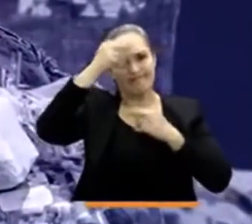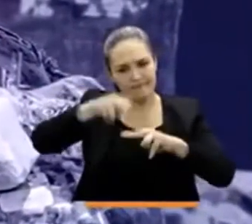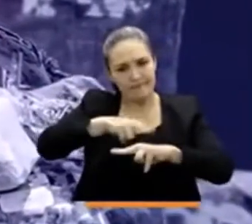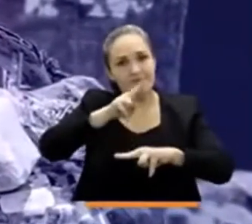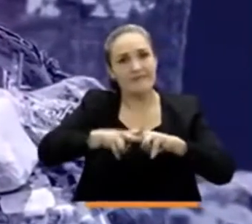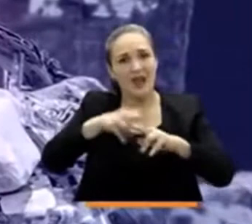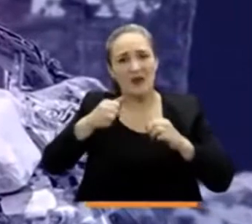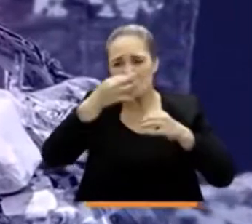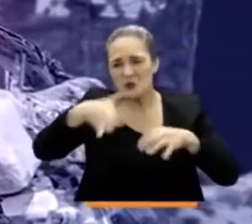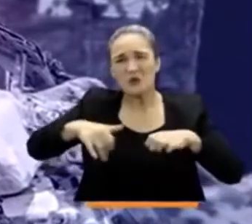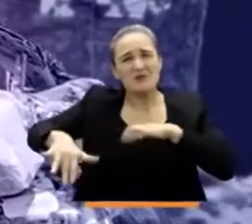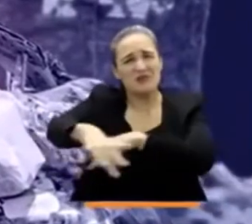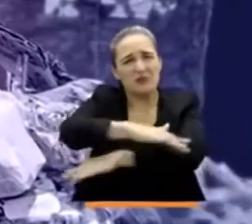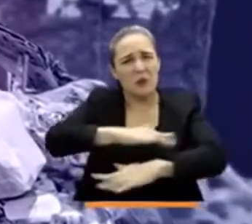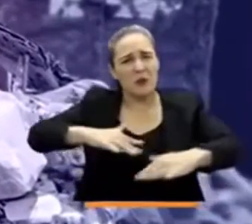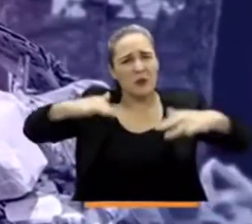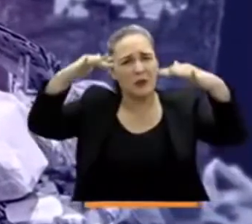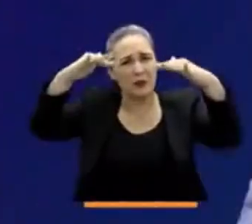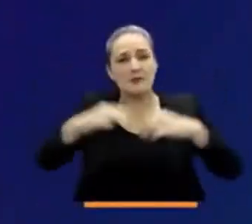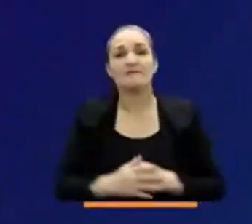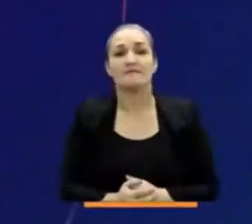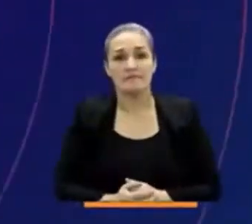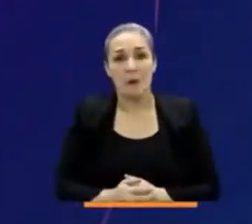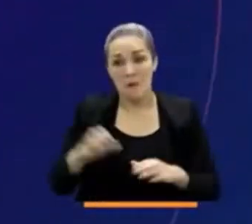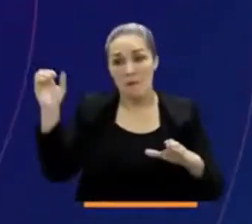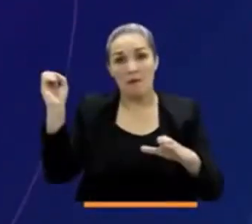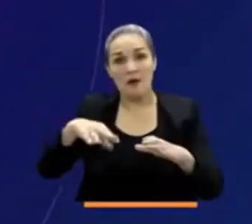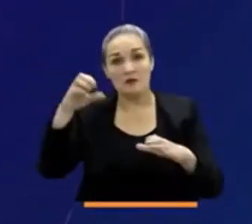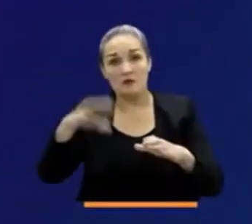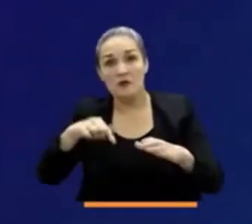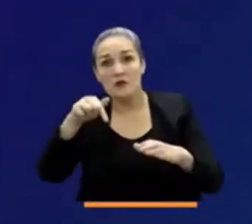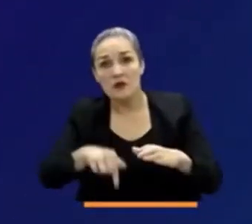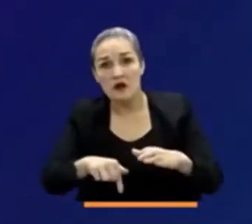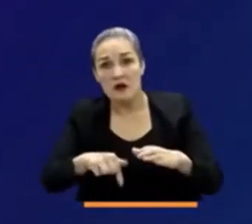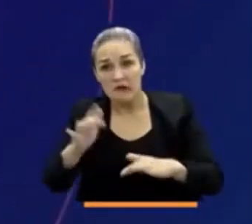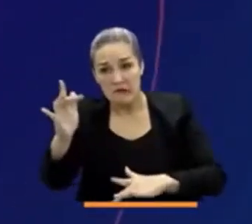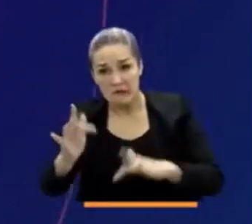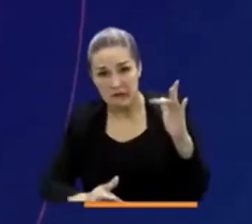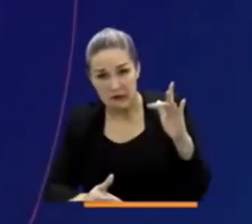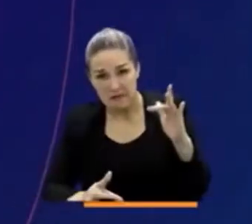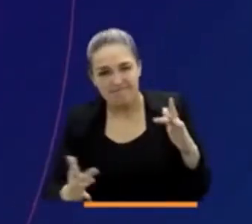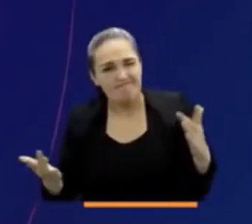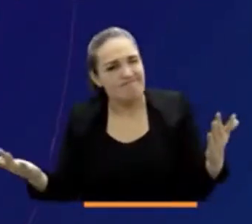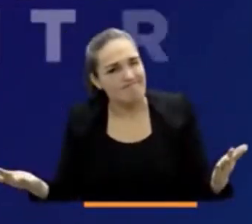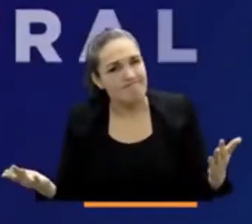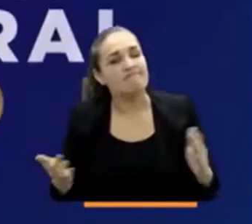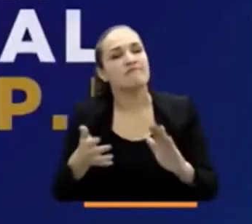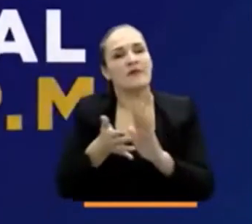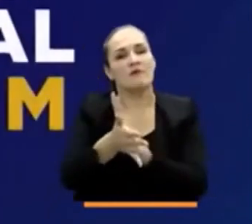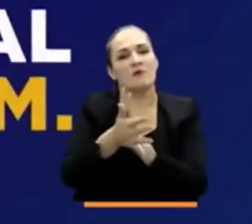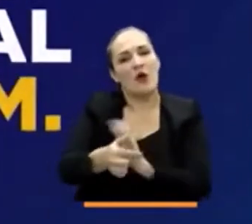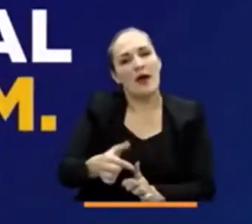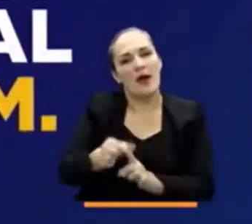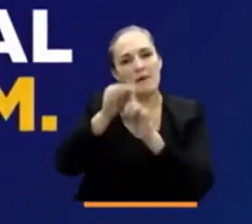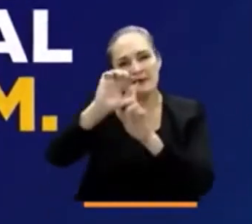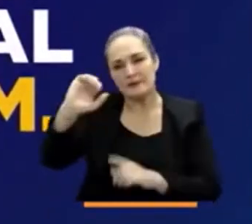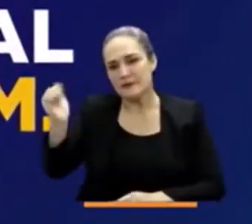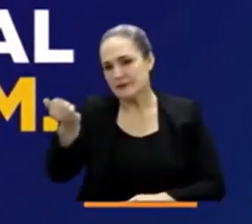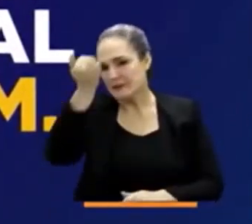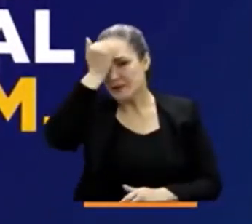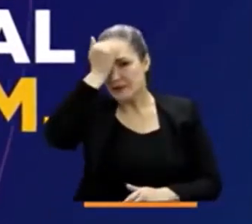está contaminando. Basura en el lugar correcto. Especial emisión central